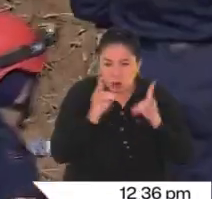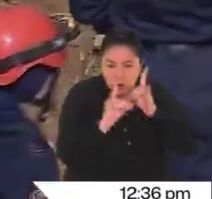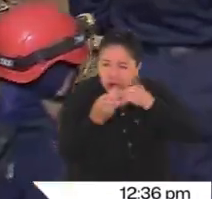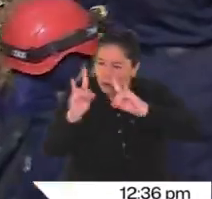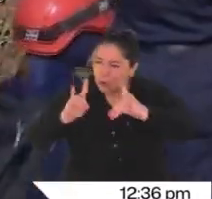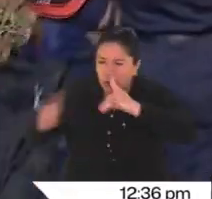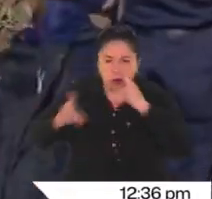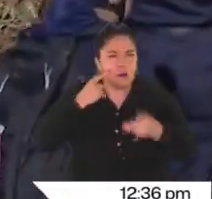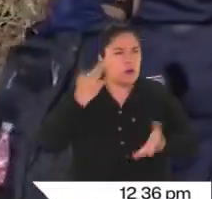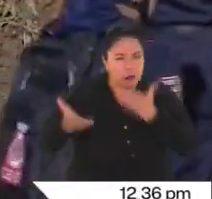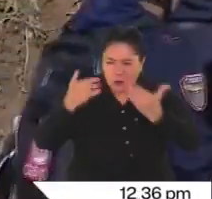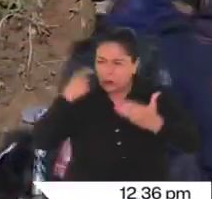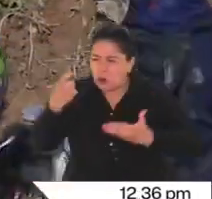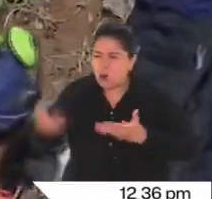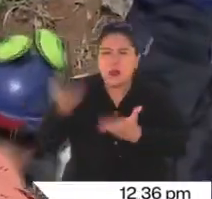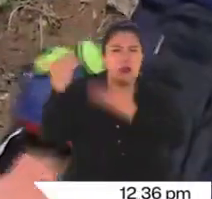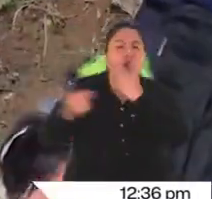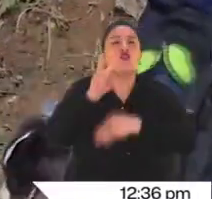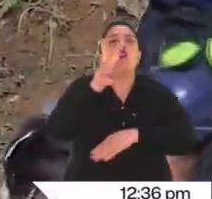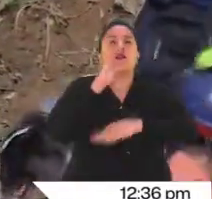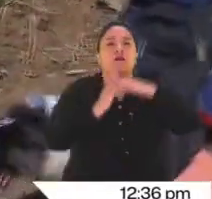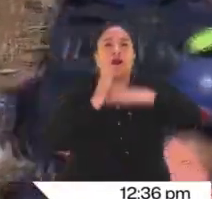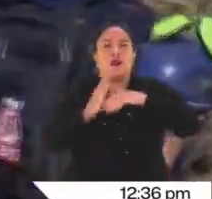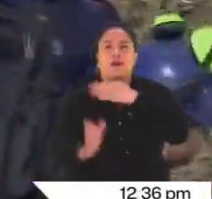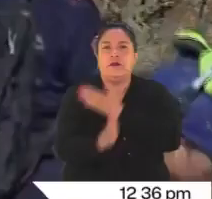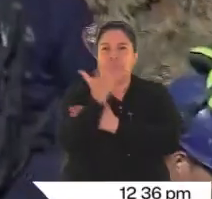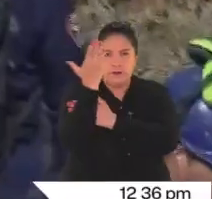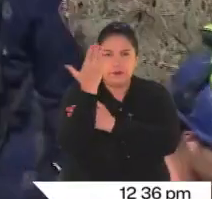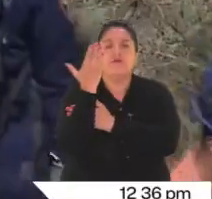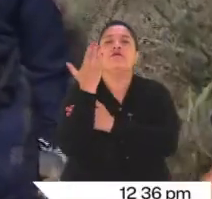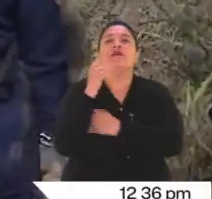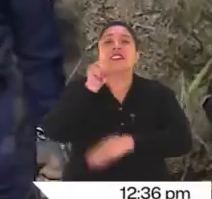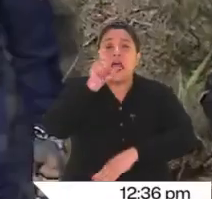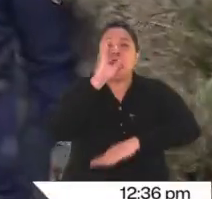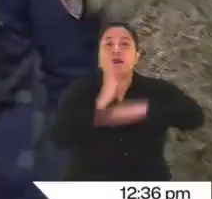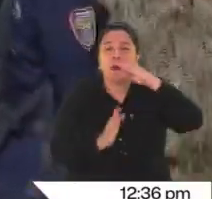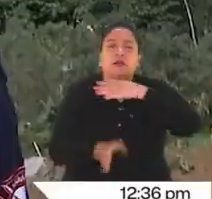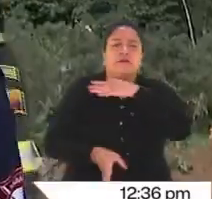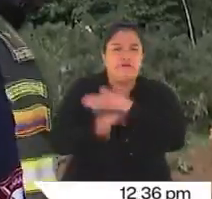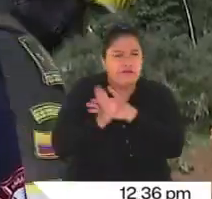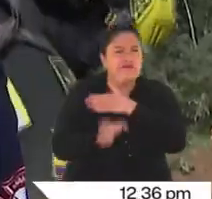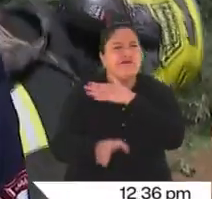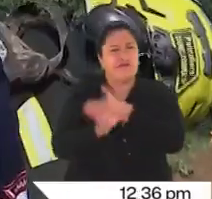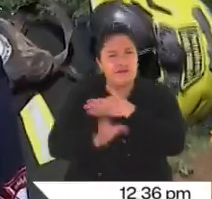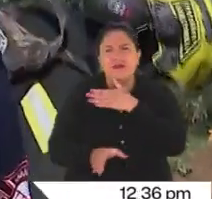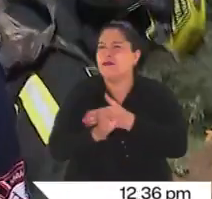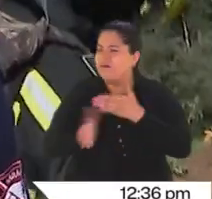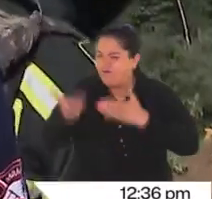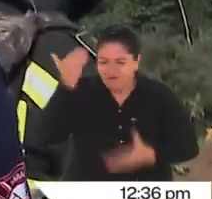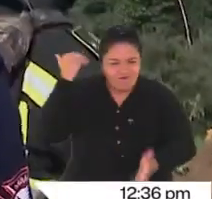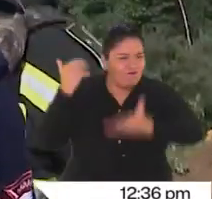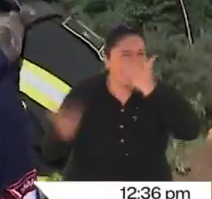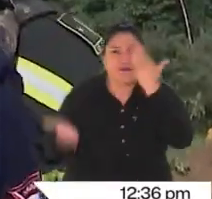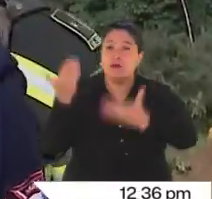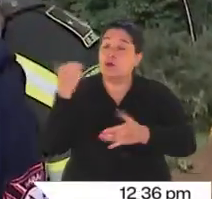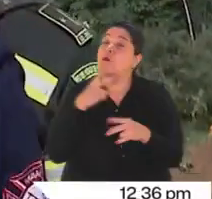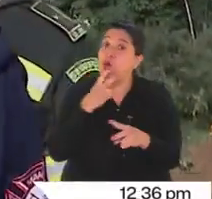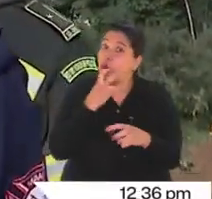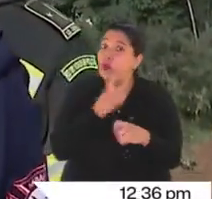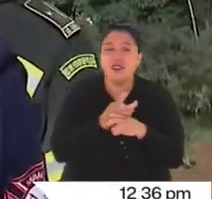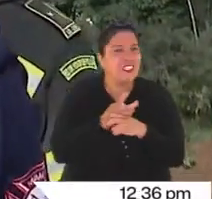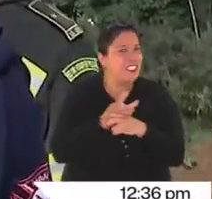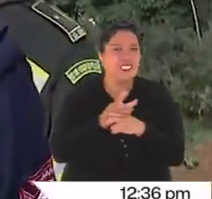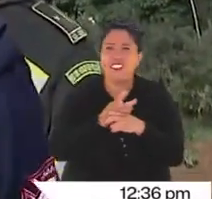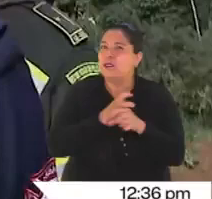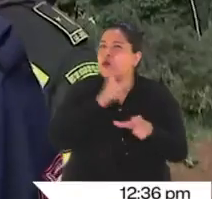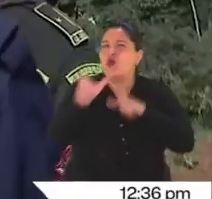ayer. Logramos salir a eso de las 2:30 de la mañana. Desde las 6:30 de la mañana estamos aquí, empezamos ya las labores de búsqueda. Ha sido un poco complejo, hay mucha gente